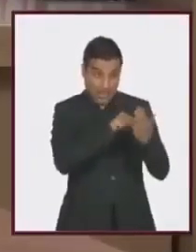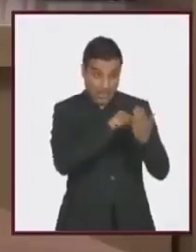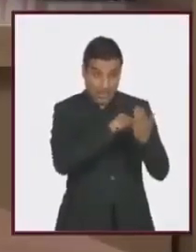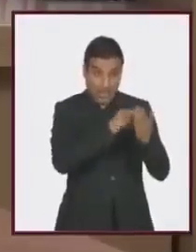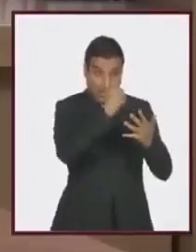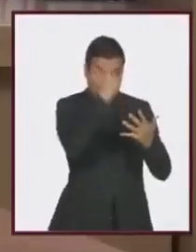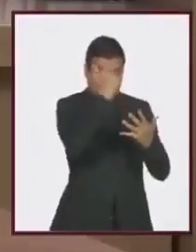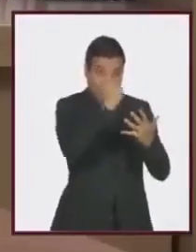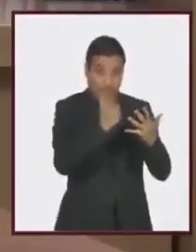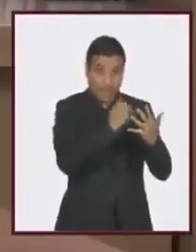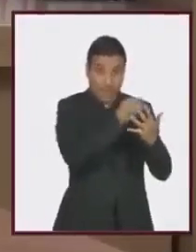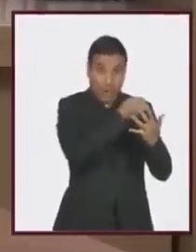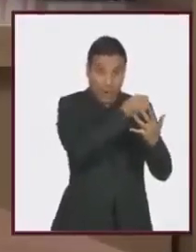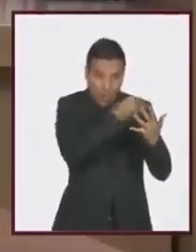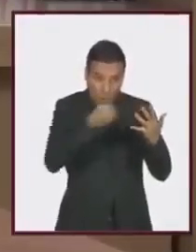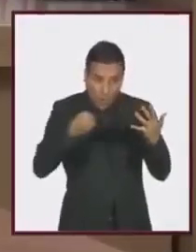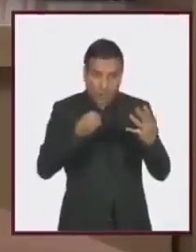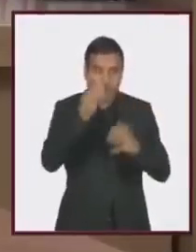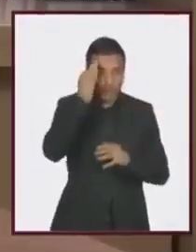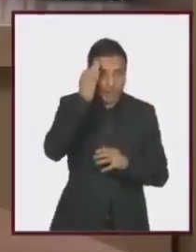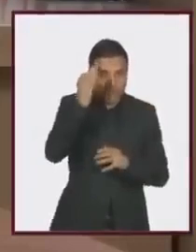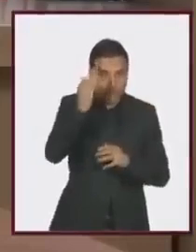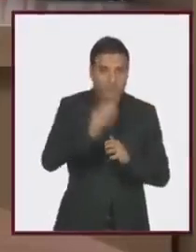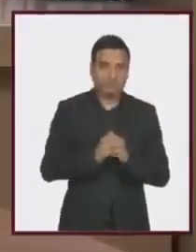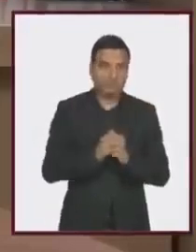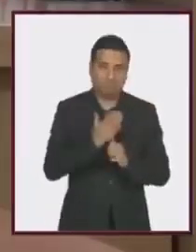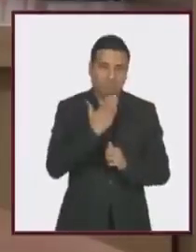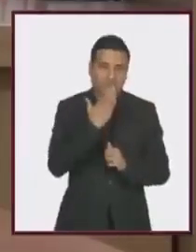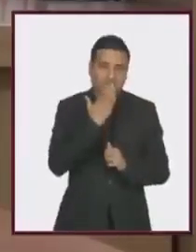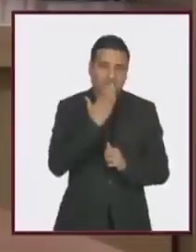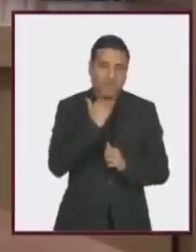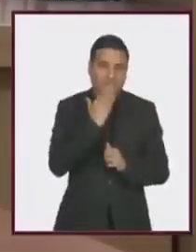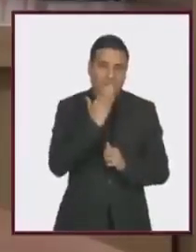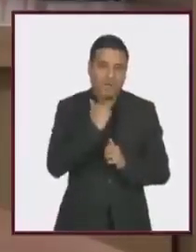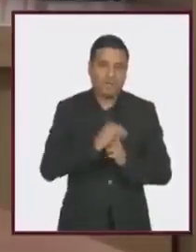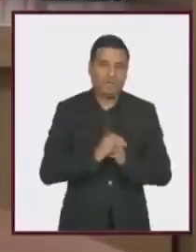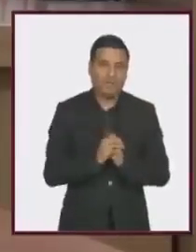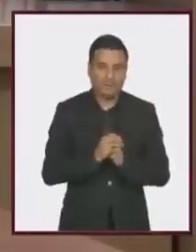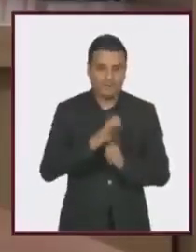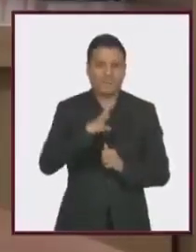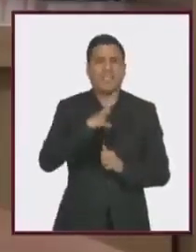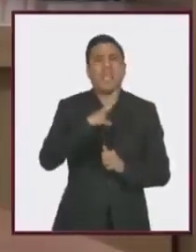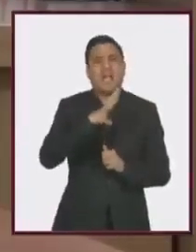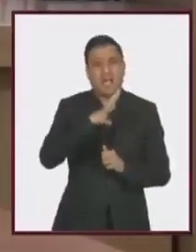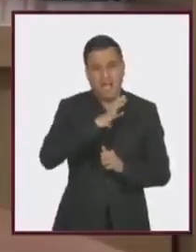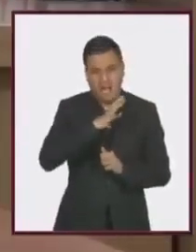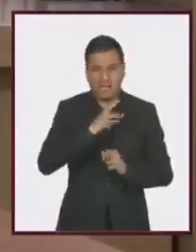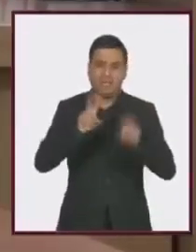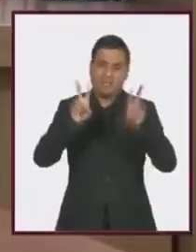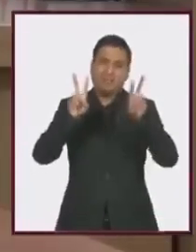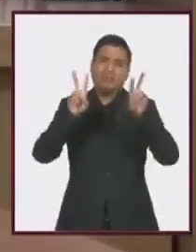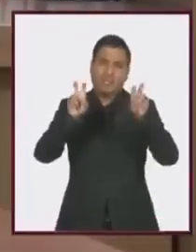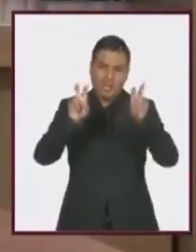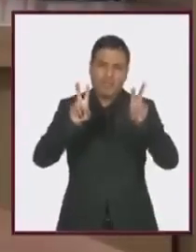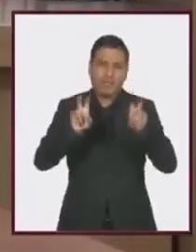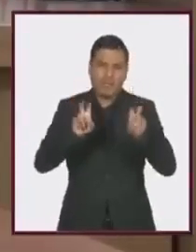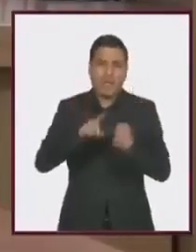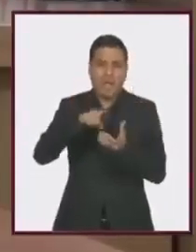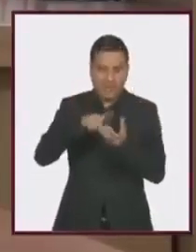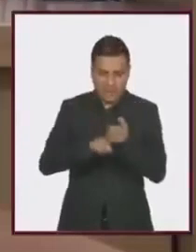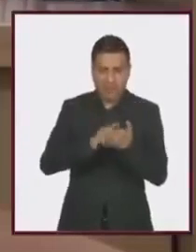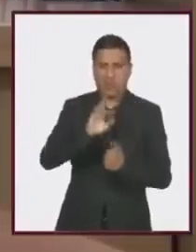una secuenciación de los contenidos que se trabajan a lo largo de los grados que conforman la fase. Ahí sí hay